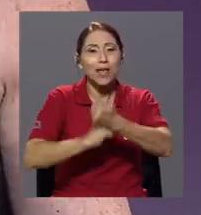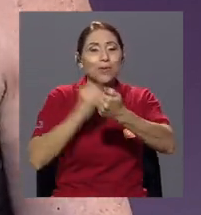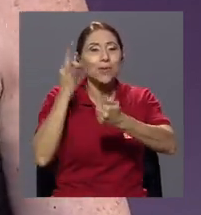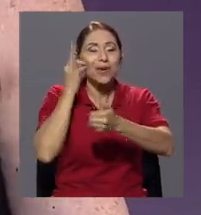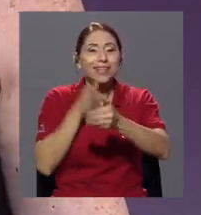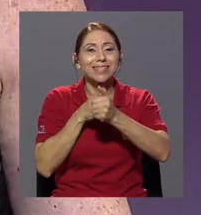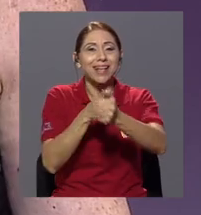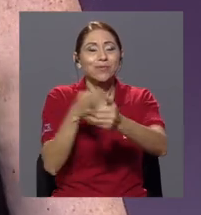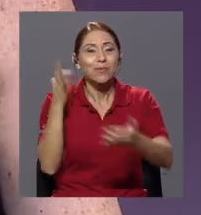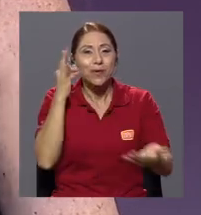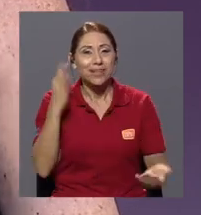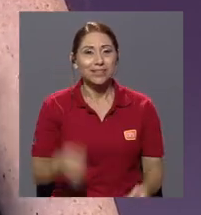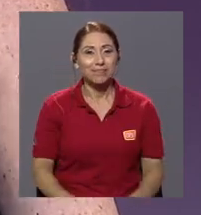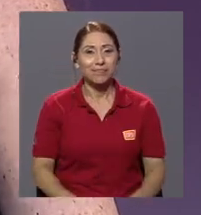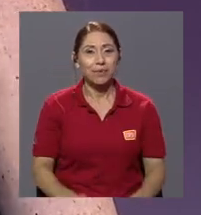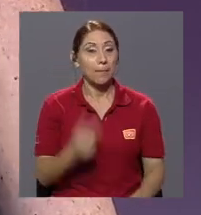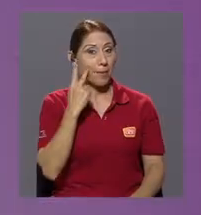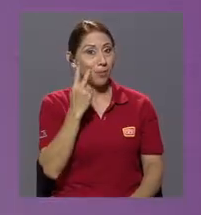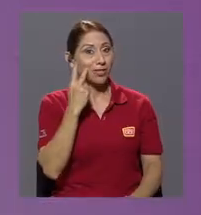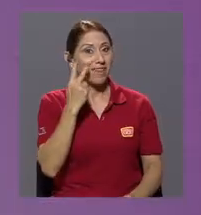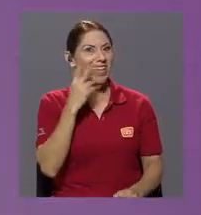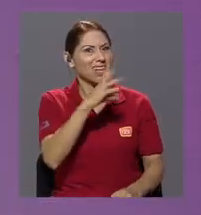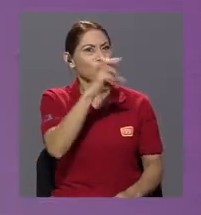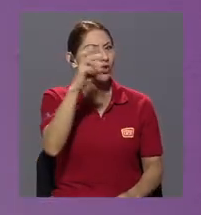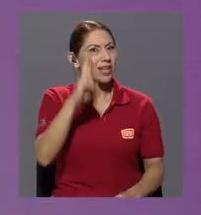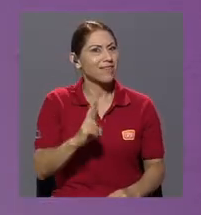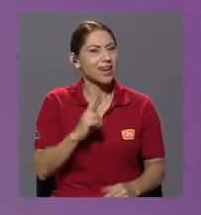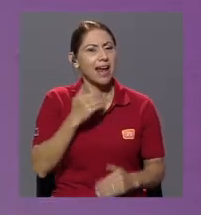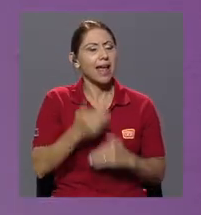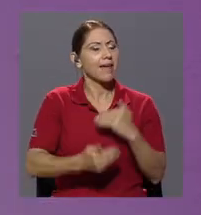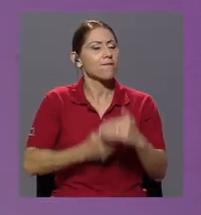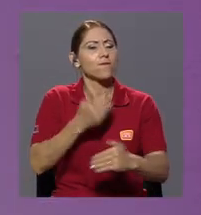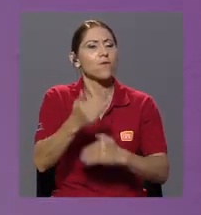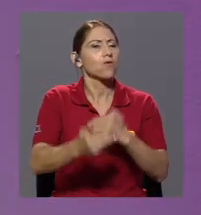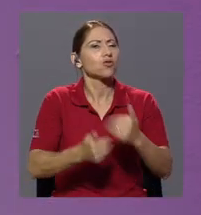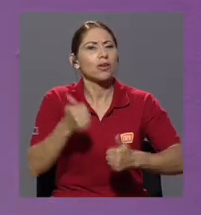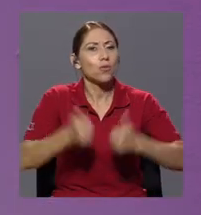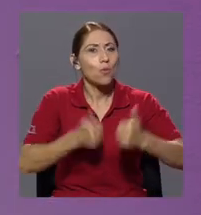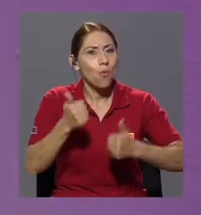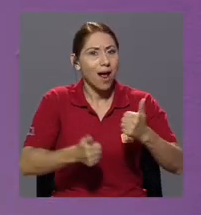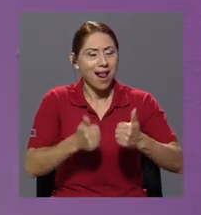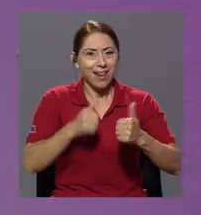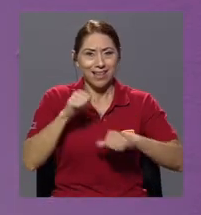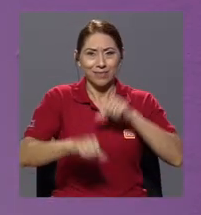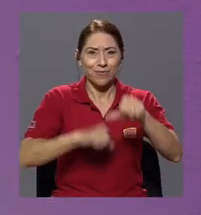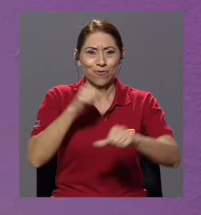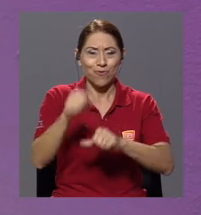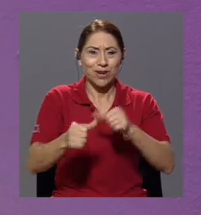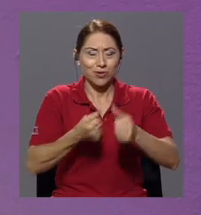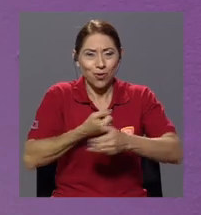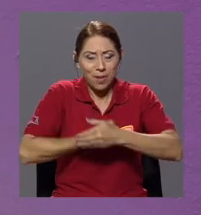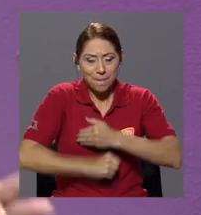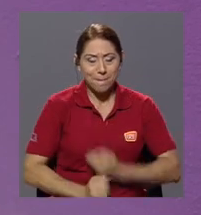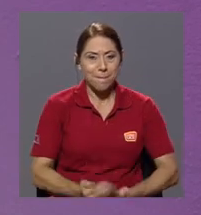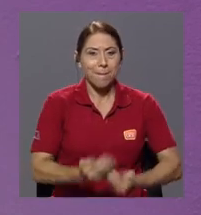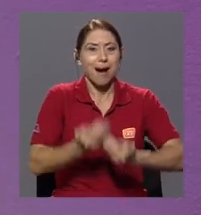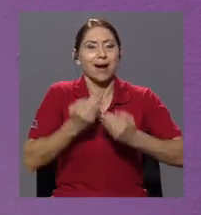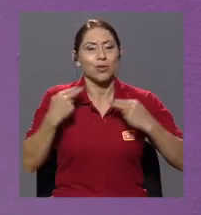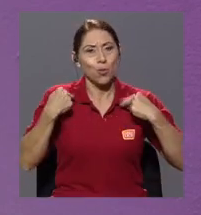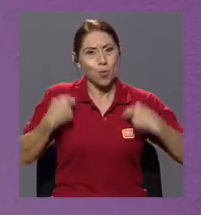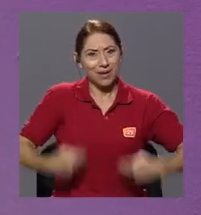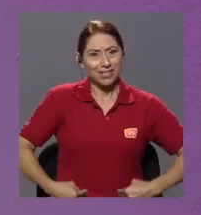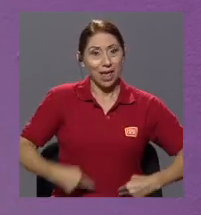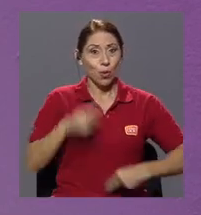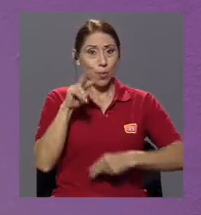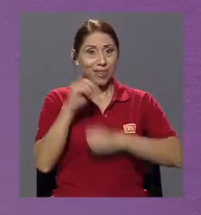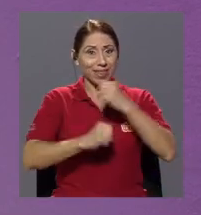apoyando a mujeres vamos a ver rebeca cuál ha sido la evolución de costa rica en este esfuerzo del parto humanizado durante estas